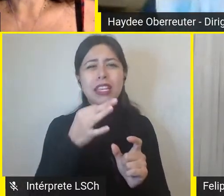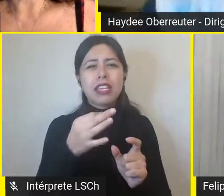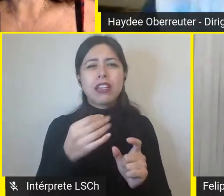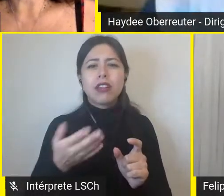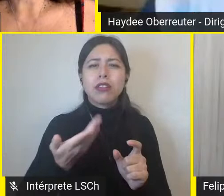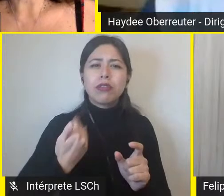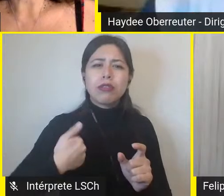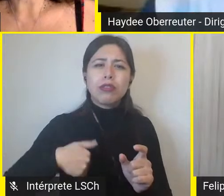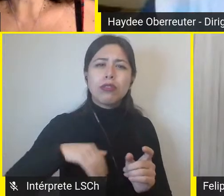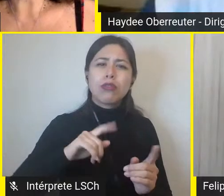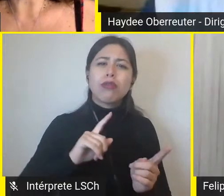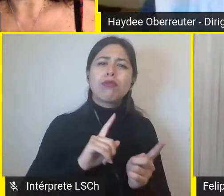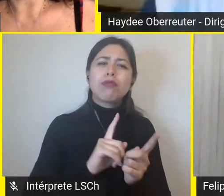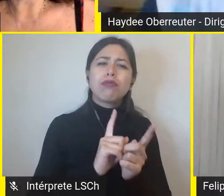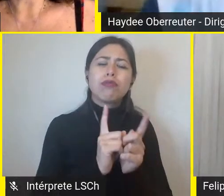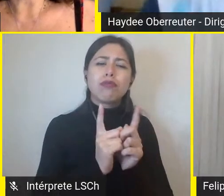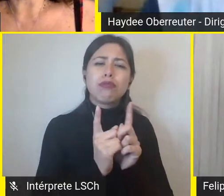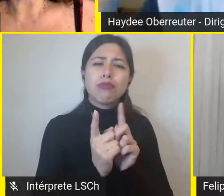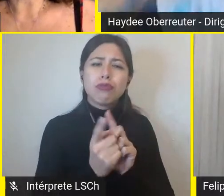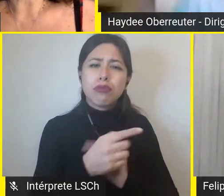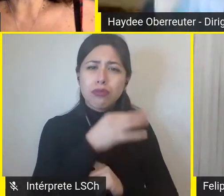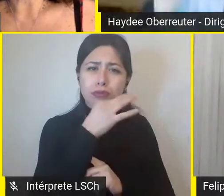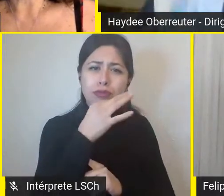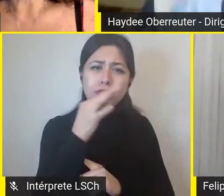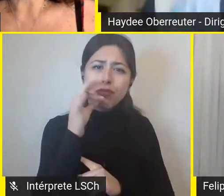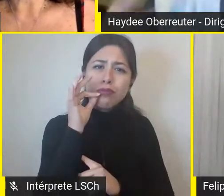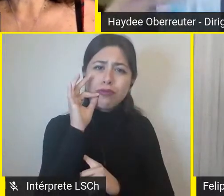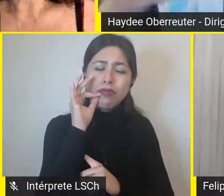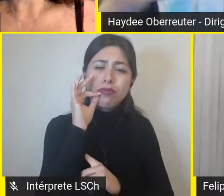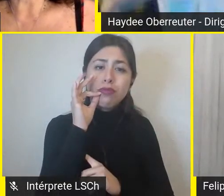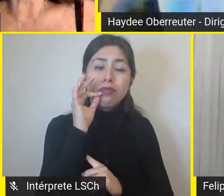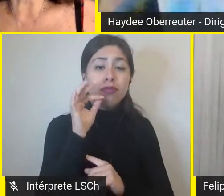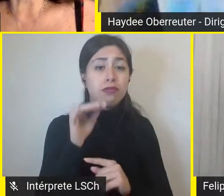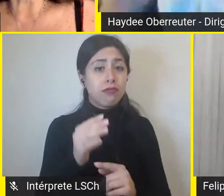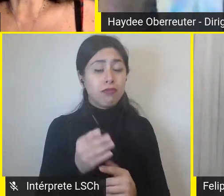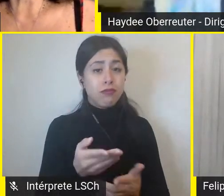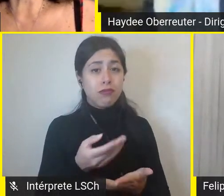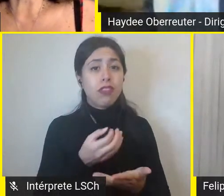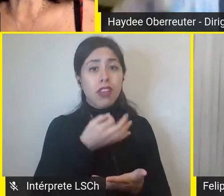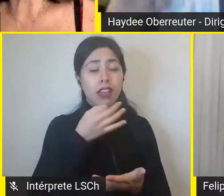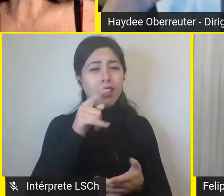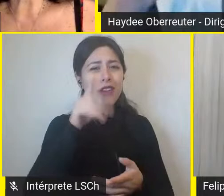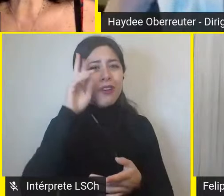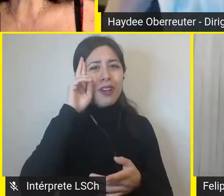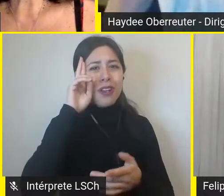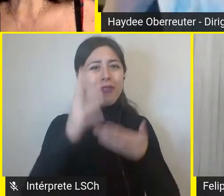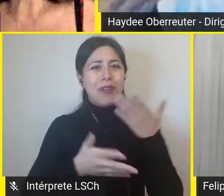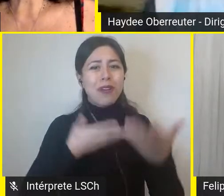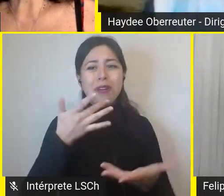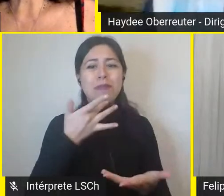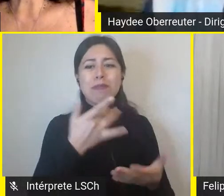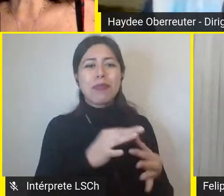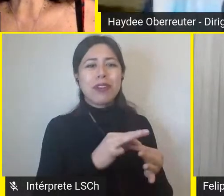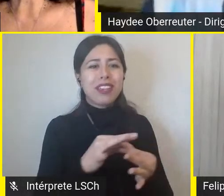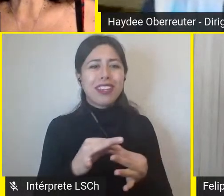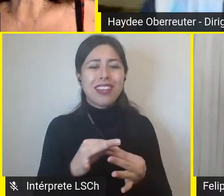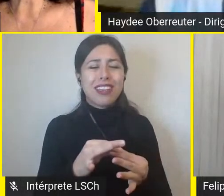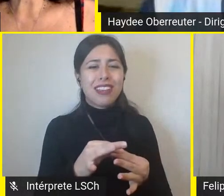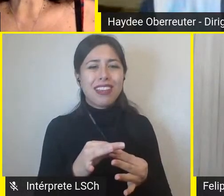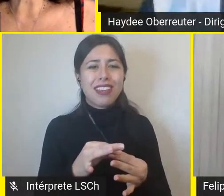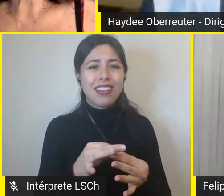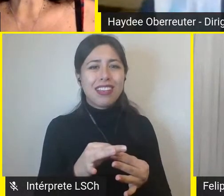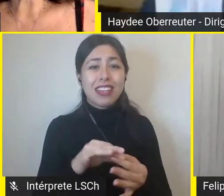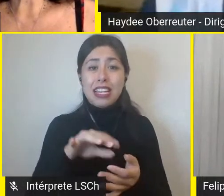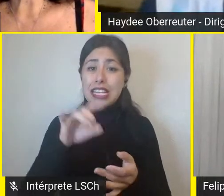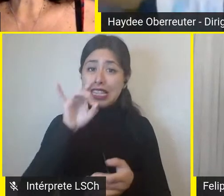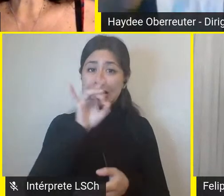en silencio. Y para decir esto, recuerdo esta canción porque... como fuera el Chile